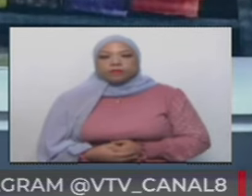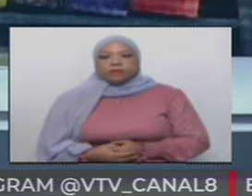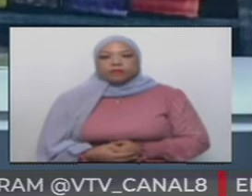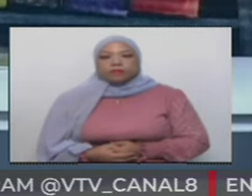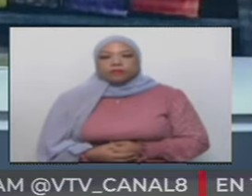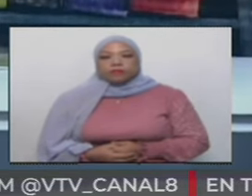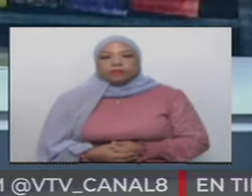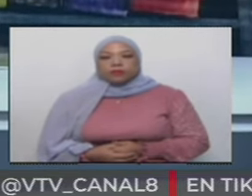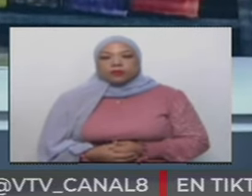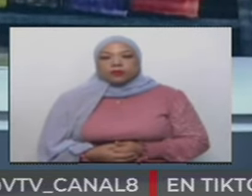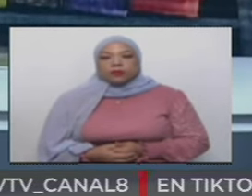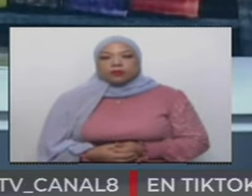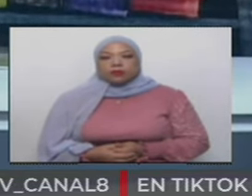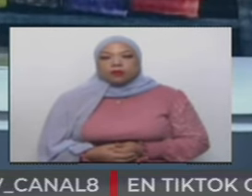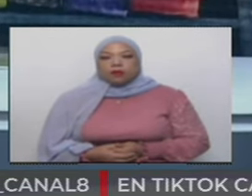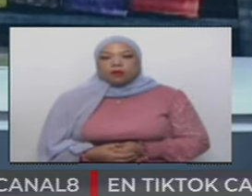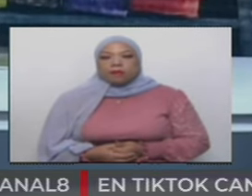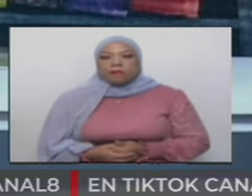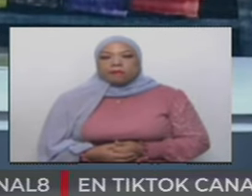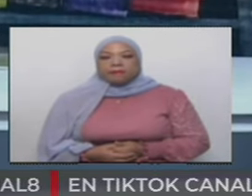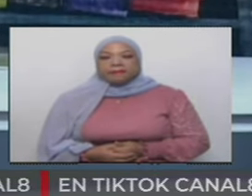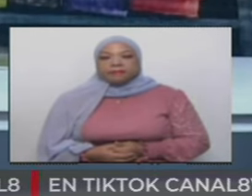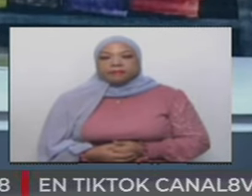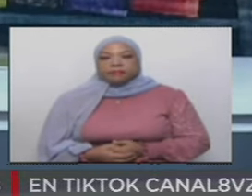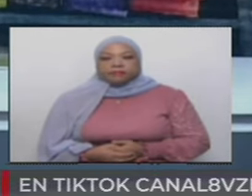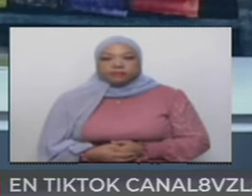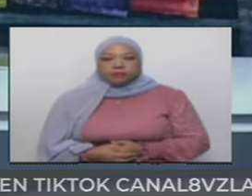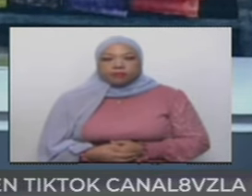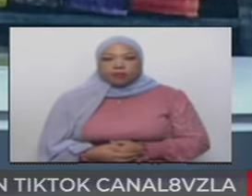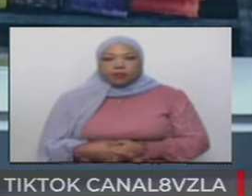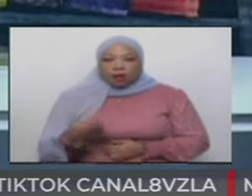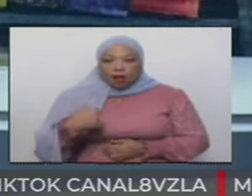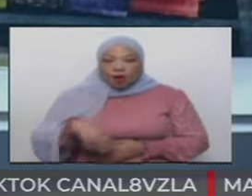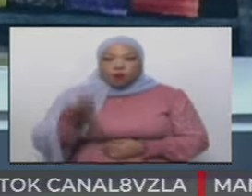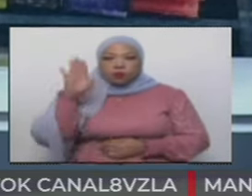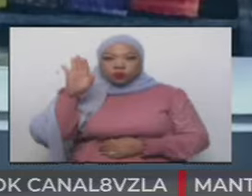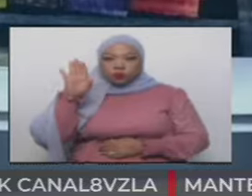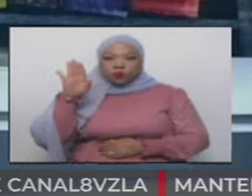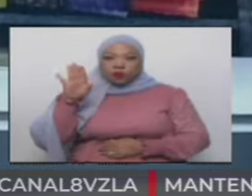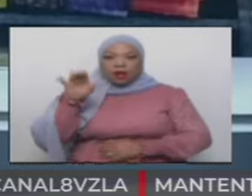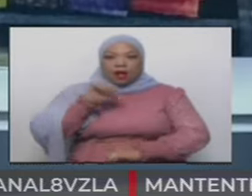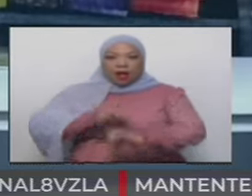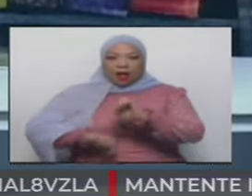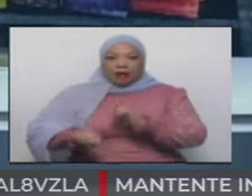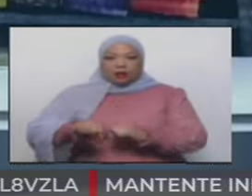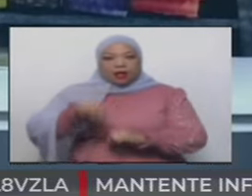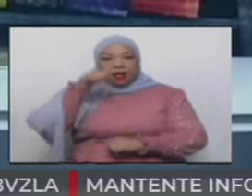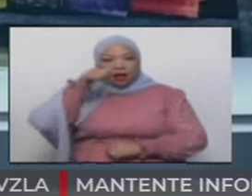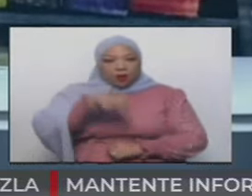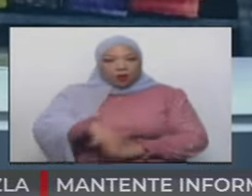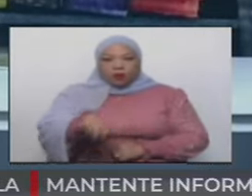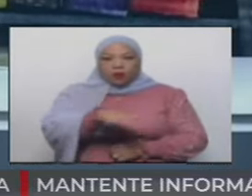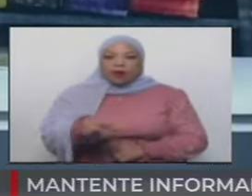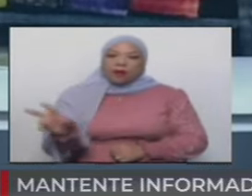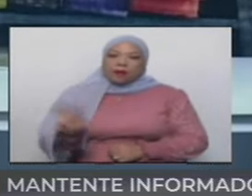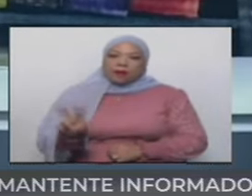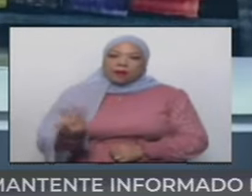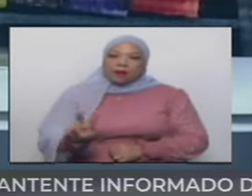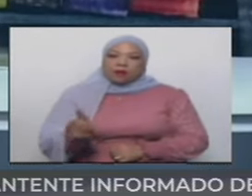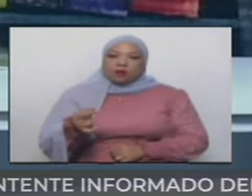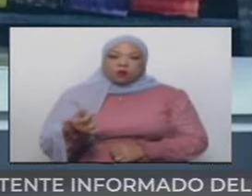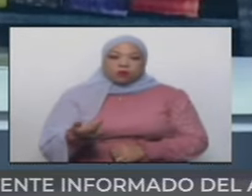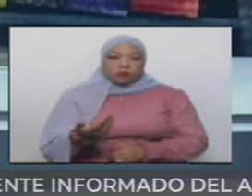vamos a ponerlo de alguna manera, ya lo anoté aquí, juramentación ante el soberano, y en Venezuela el soberano no es un